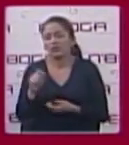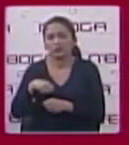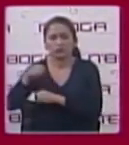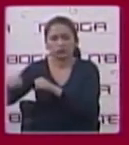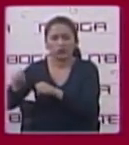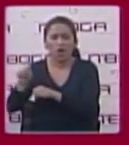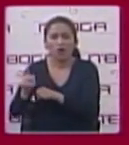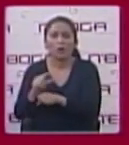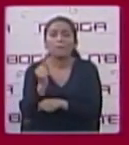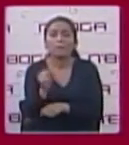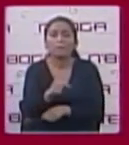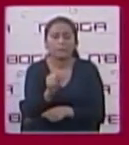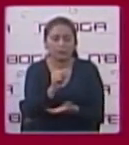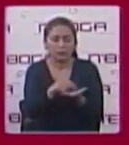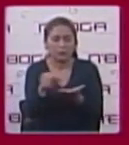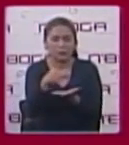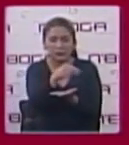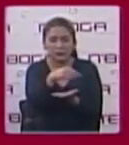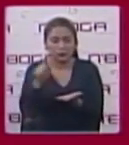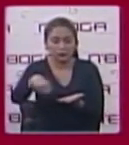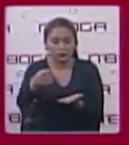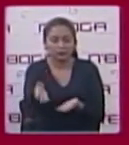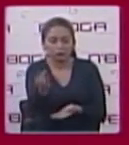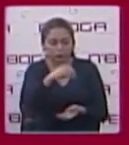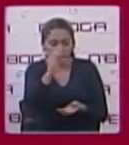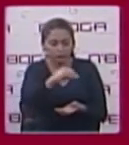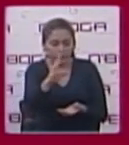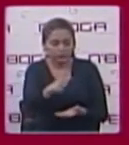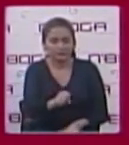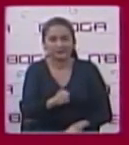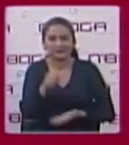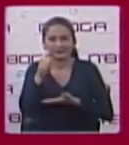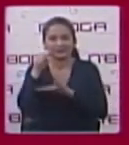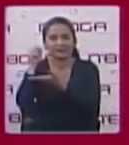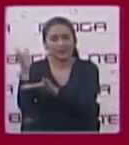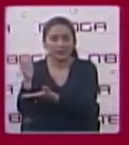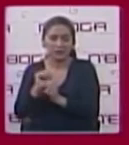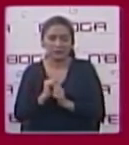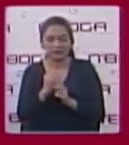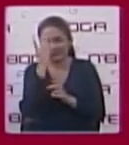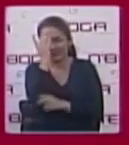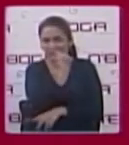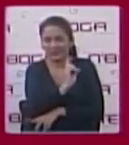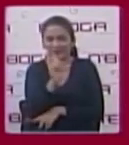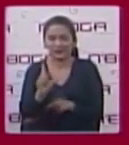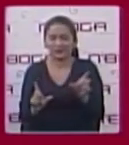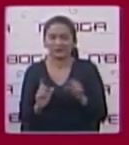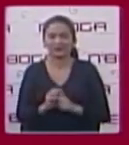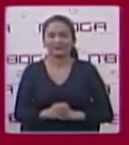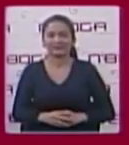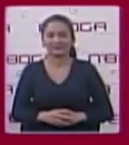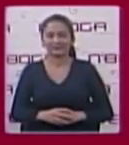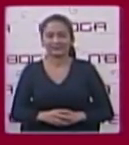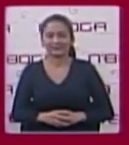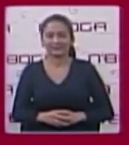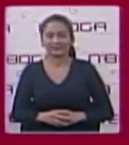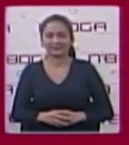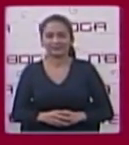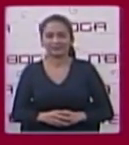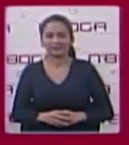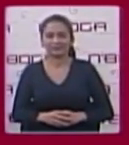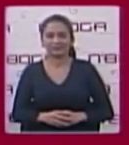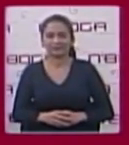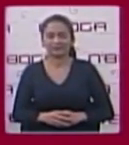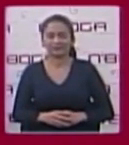sabores, simplemente lo que hacen es llamarnos o visitar nuestra tienda en línea o a través de nuestras